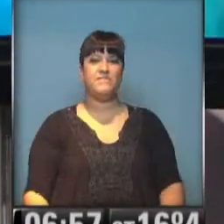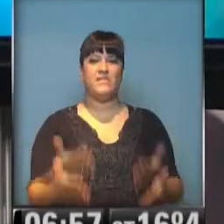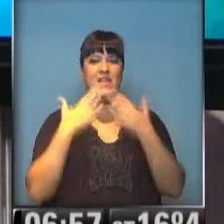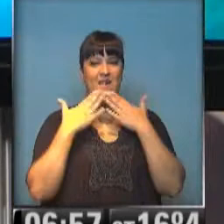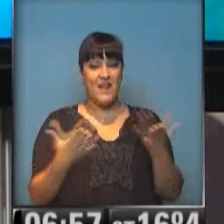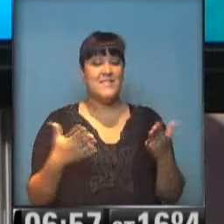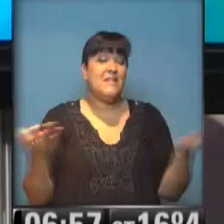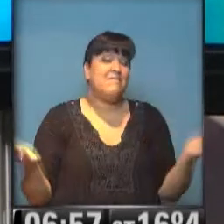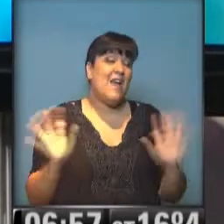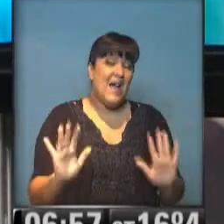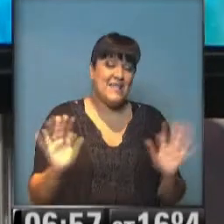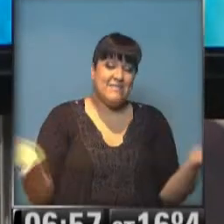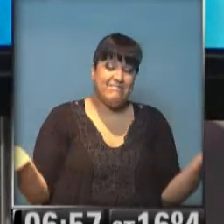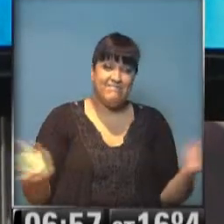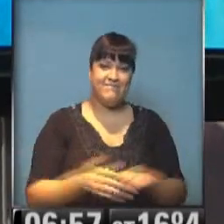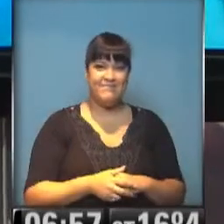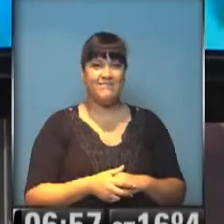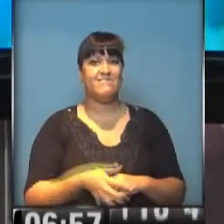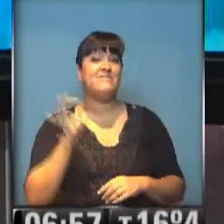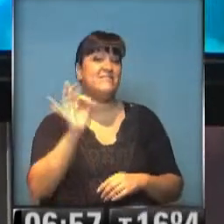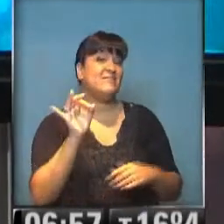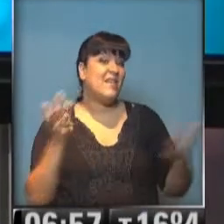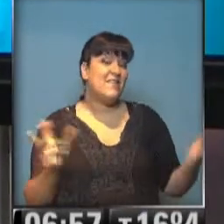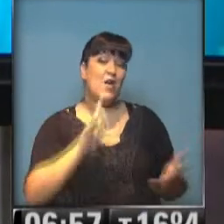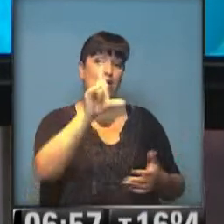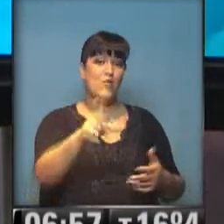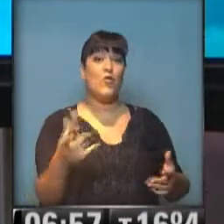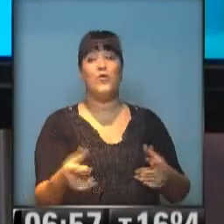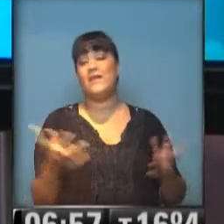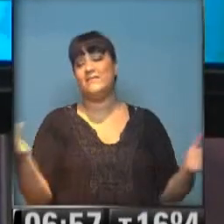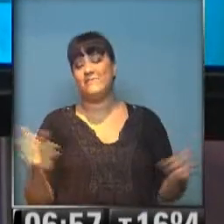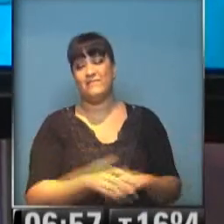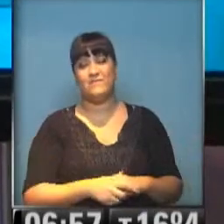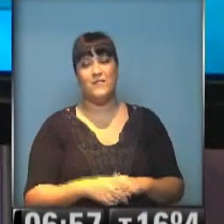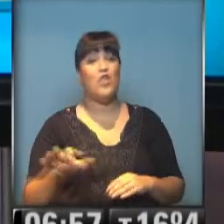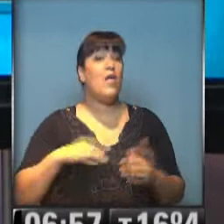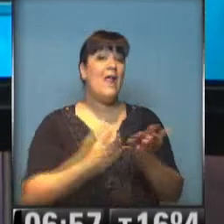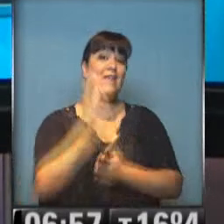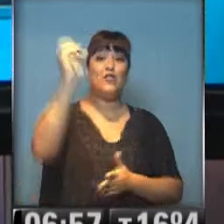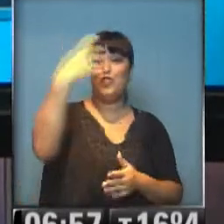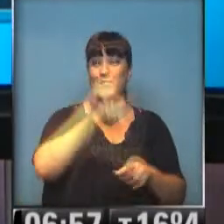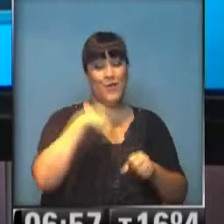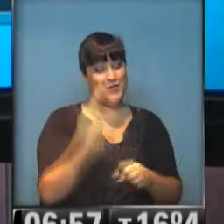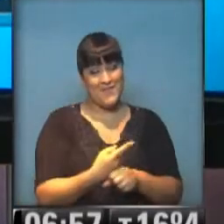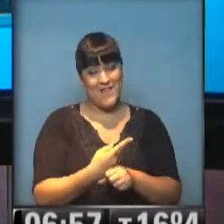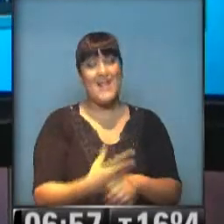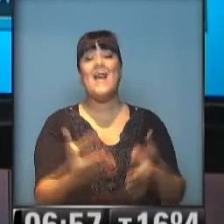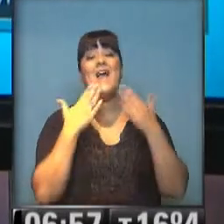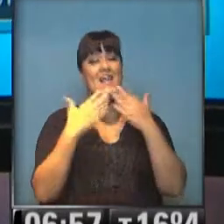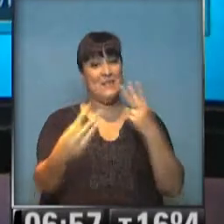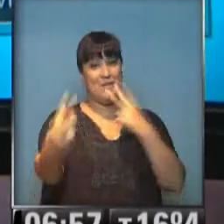Gracias, sí, ¿qué vas a hacer, Cari? Saberlo. No se puede pedir toda la vida. No, claro, claro que no. Gracias por su